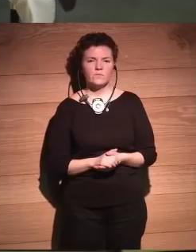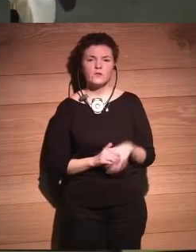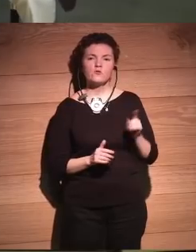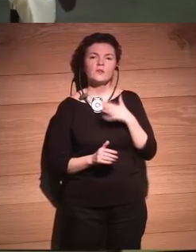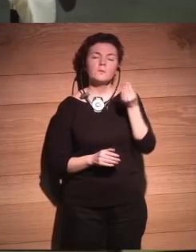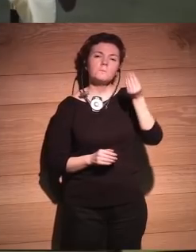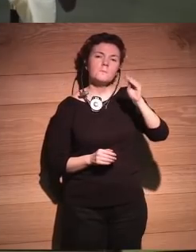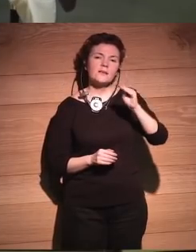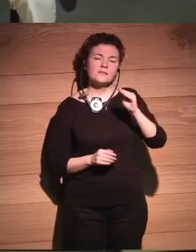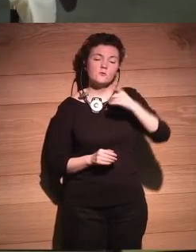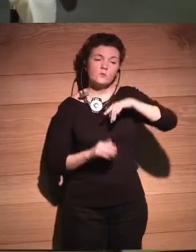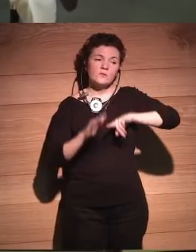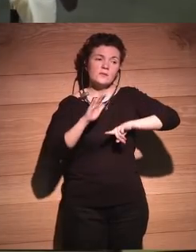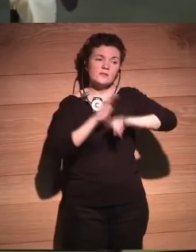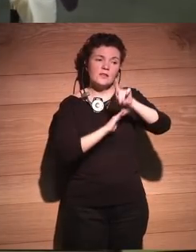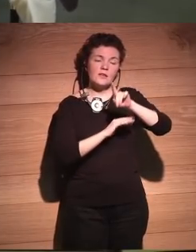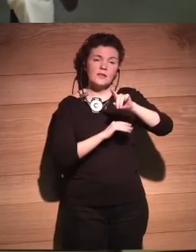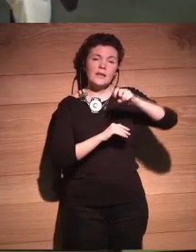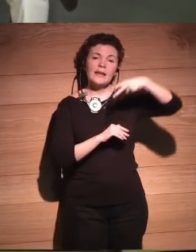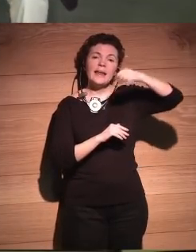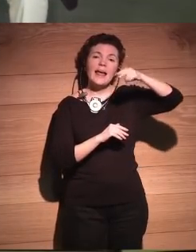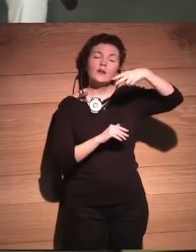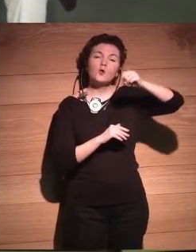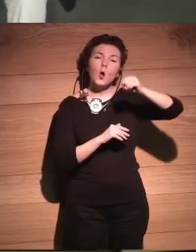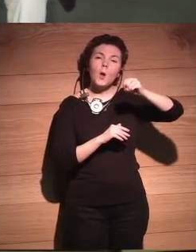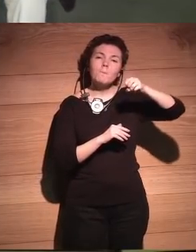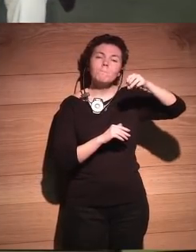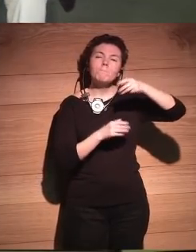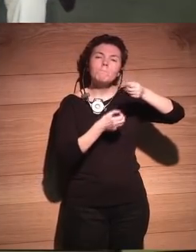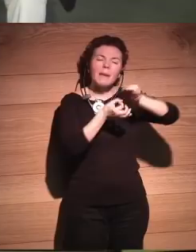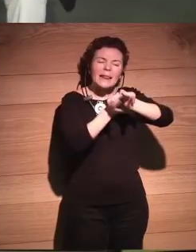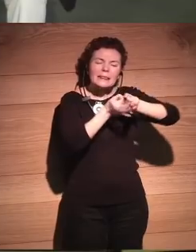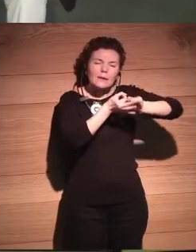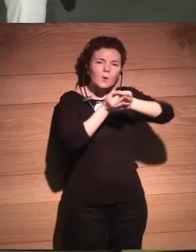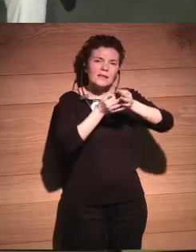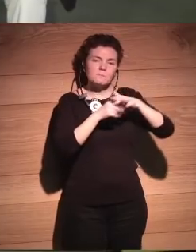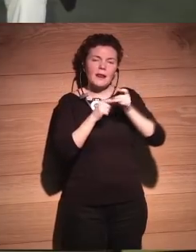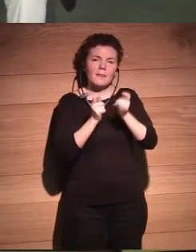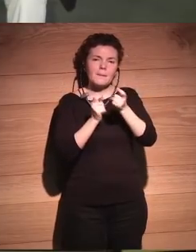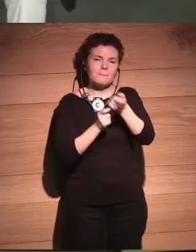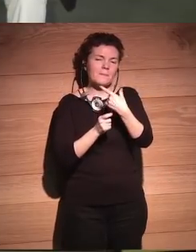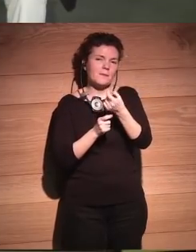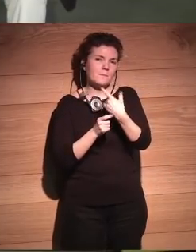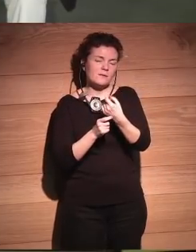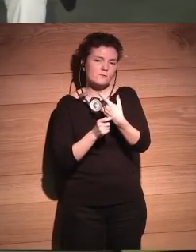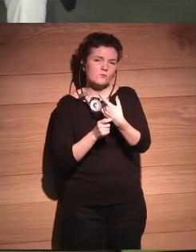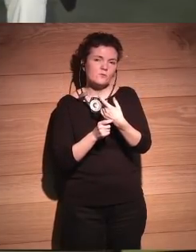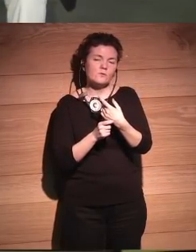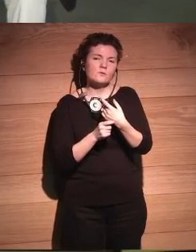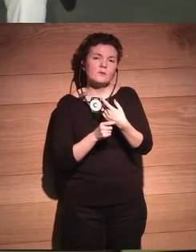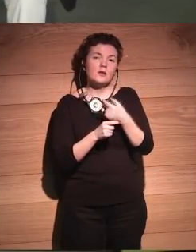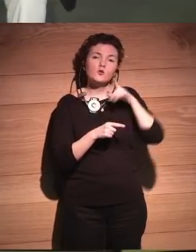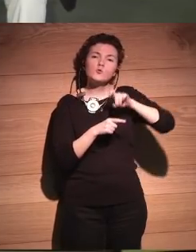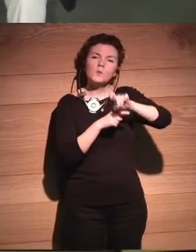Simplemente querría añadir que, bueno, hemos desarrollado nanopartículas para el suministro de medicamentos en